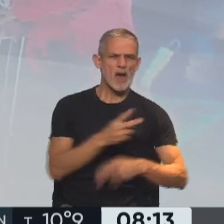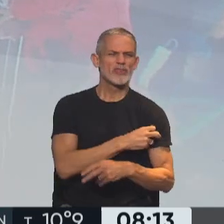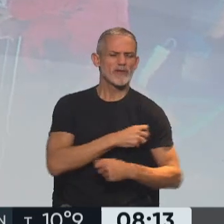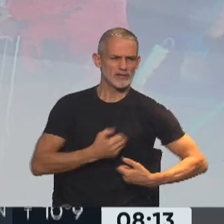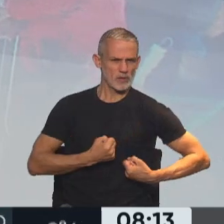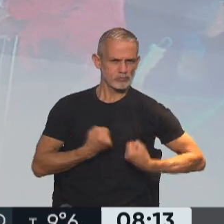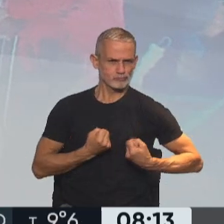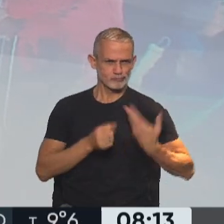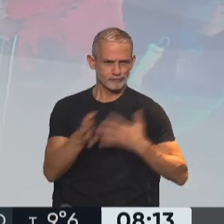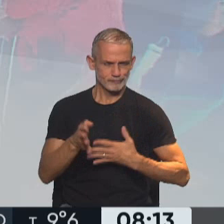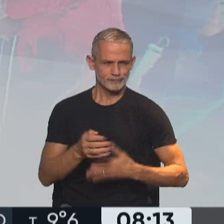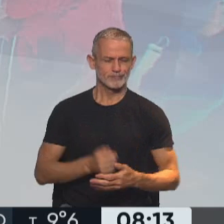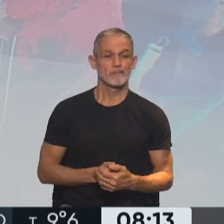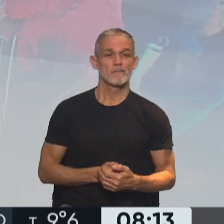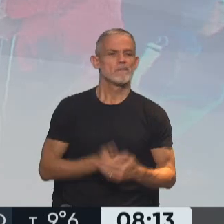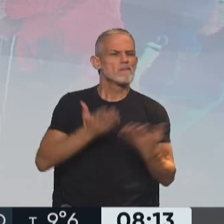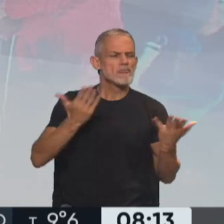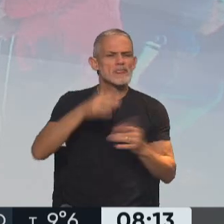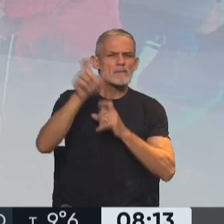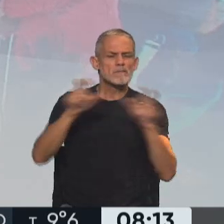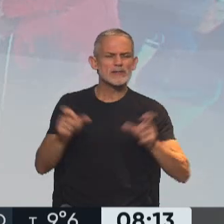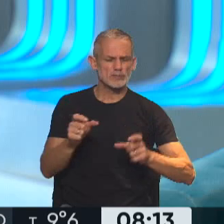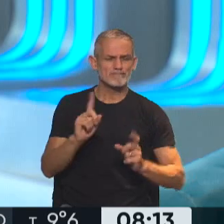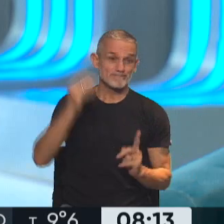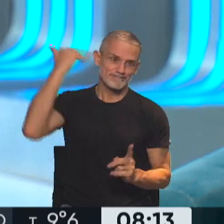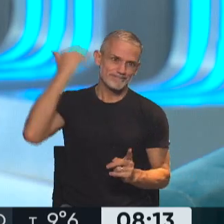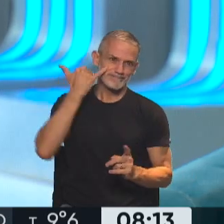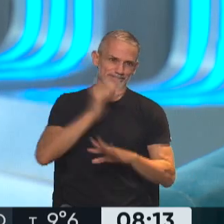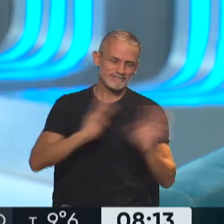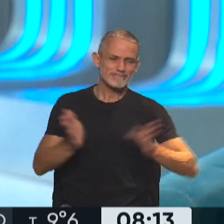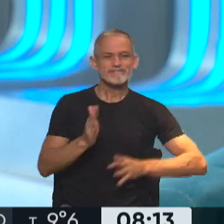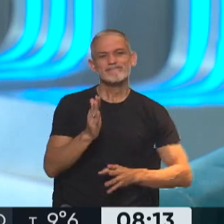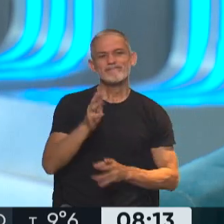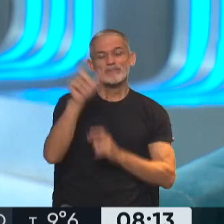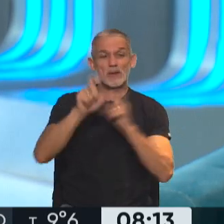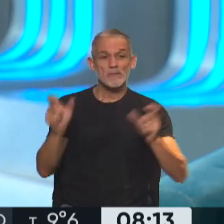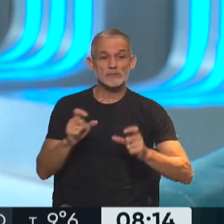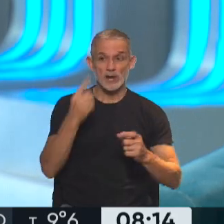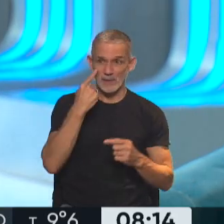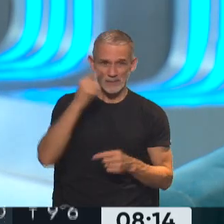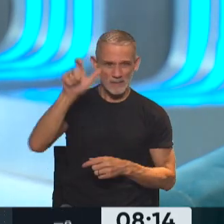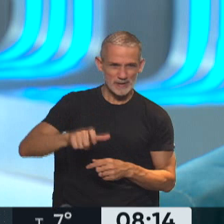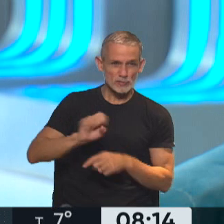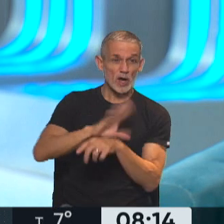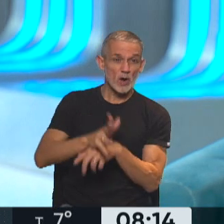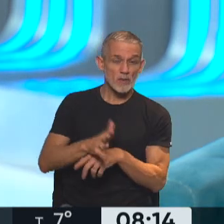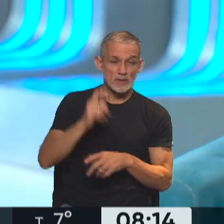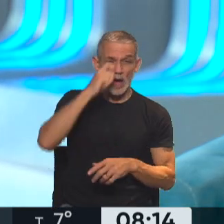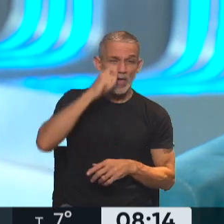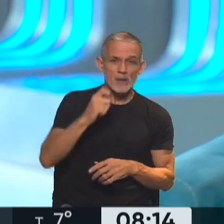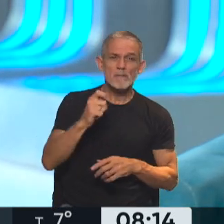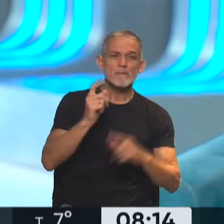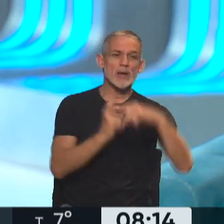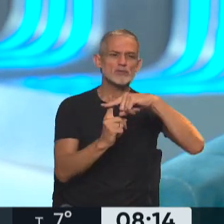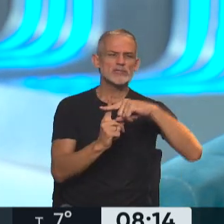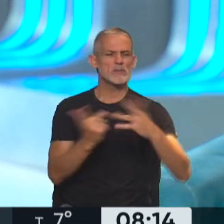defensas frente a la enfermedad grave. ¿Qué pasa con las personas, y lo hablábamos el otro día también, ¿no? Con las personas que conviven con una persona que da COVID positivo?